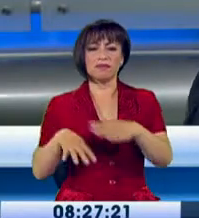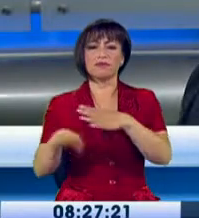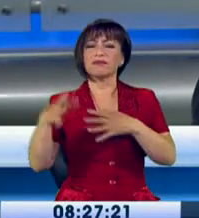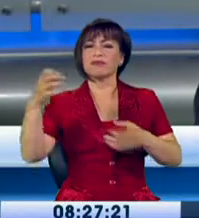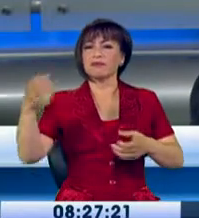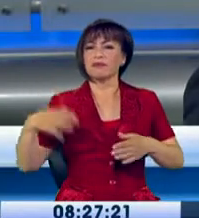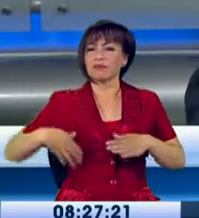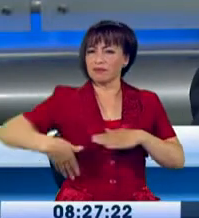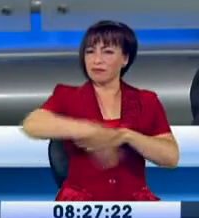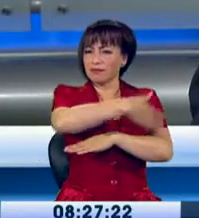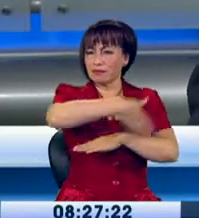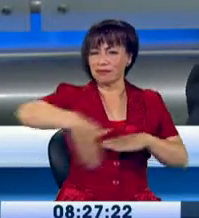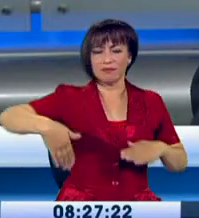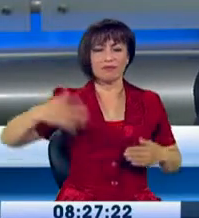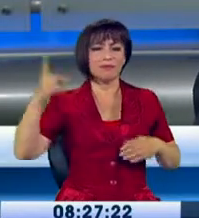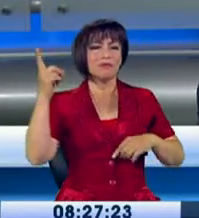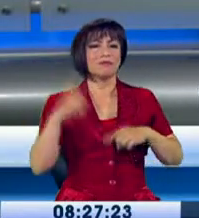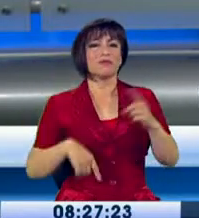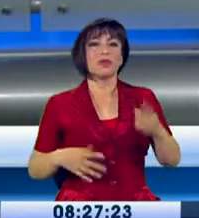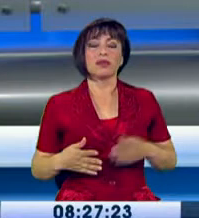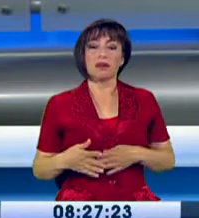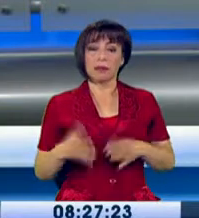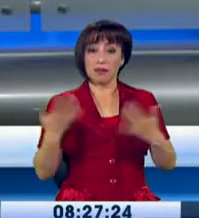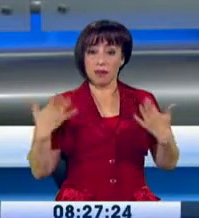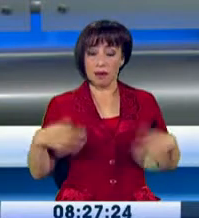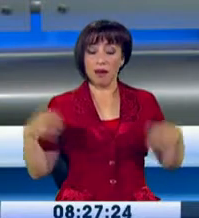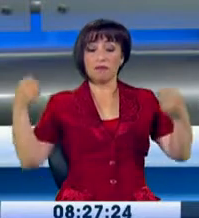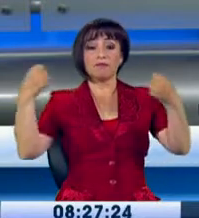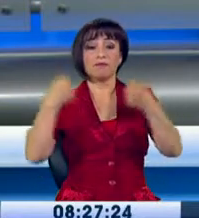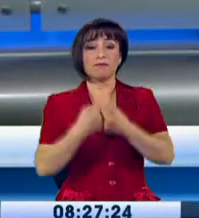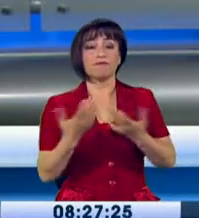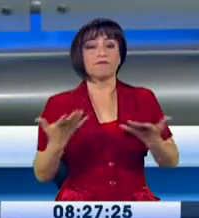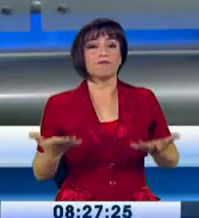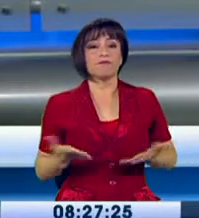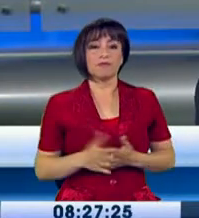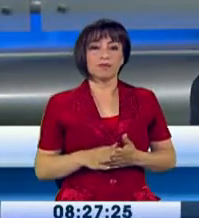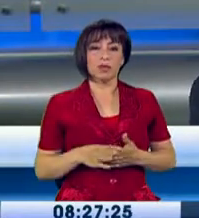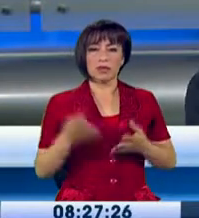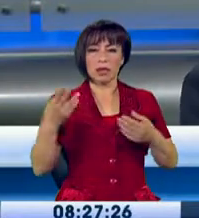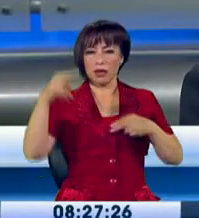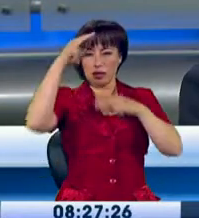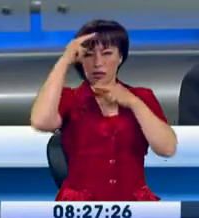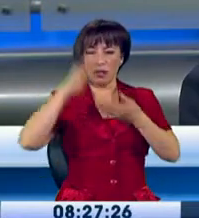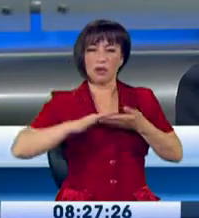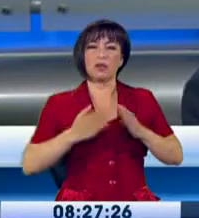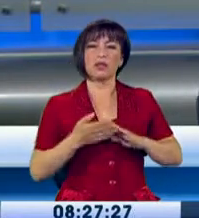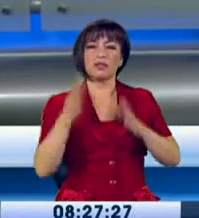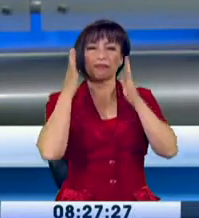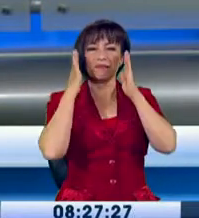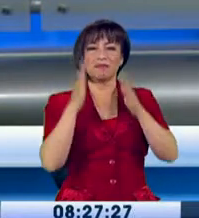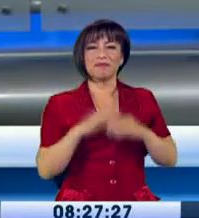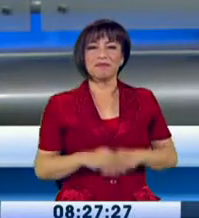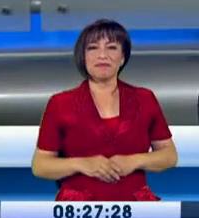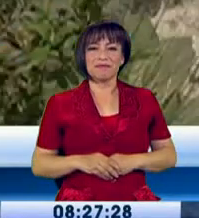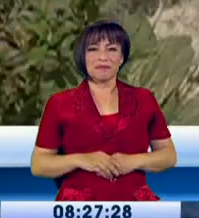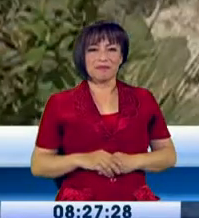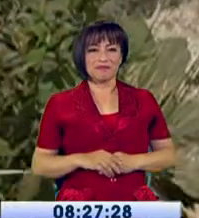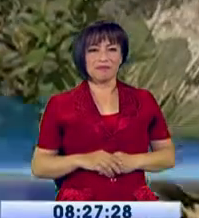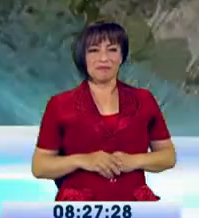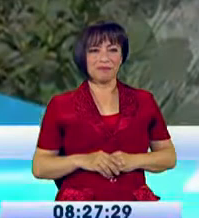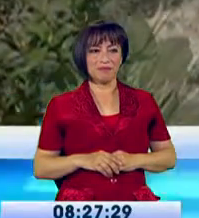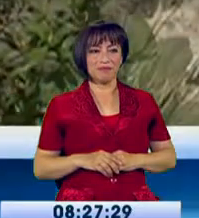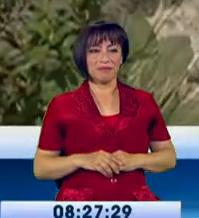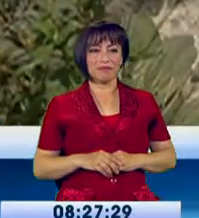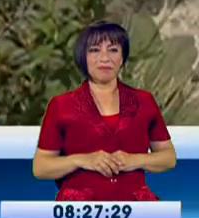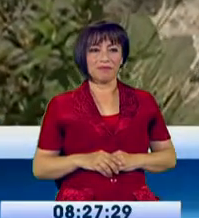casos, escuchen bien, ya ha ocurrido accidentes. Así que, noticiero en acción en favor de la comunidad. Adelante, por favor. Así es como quedó